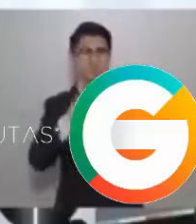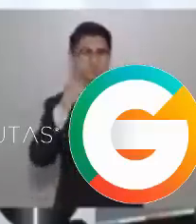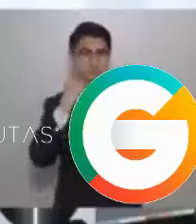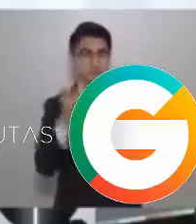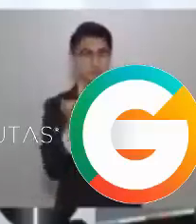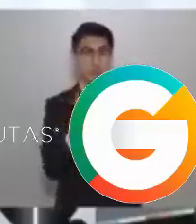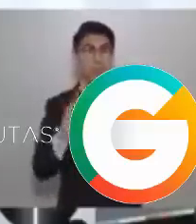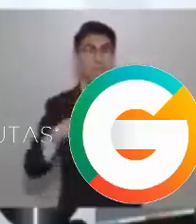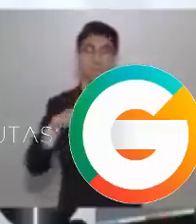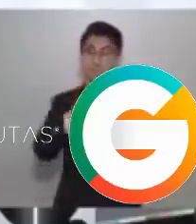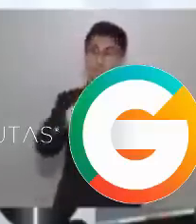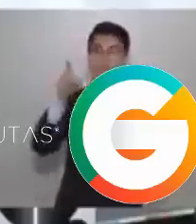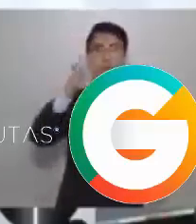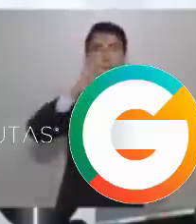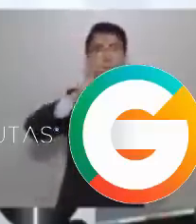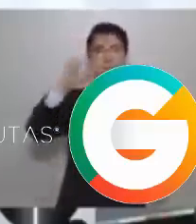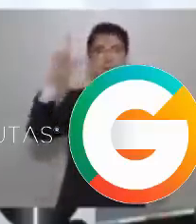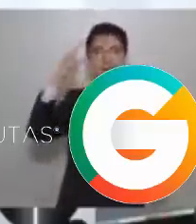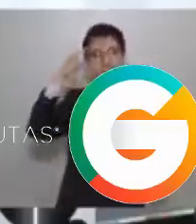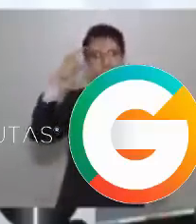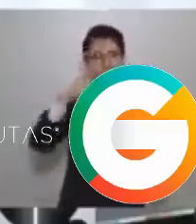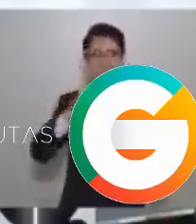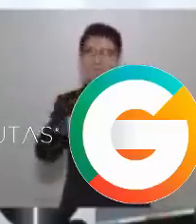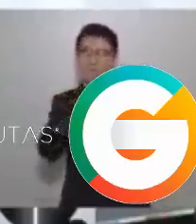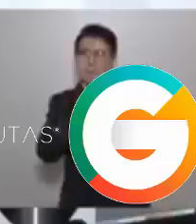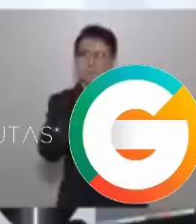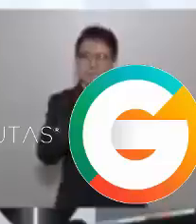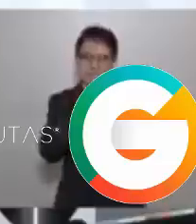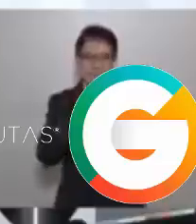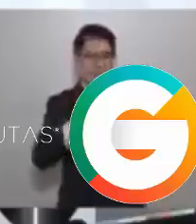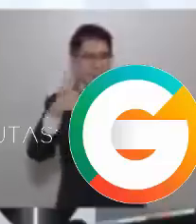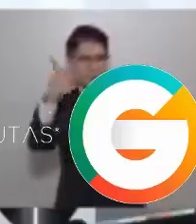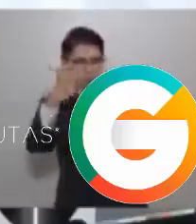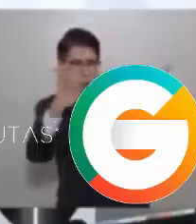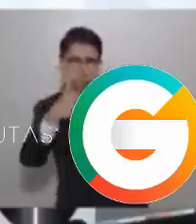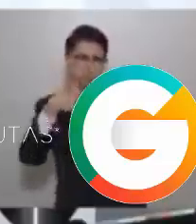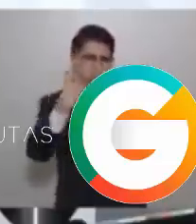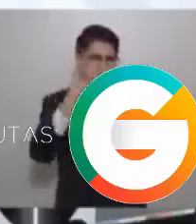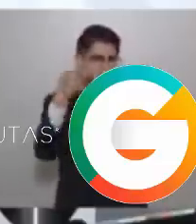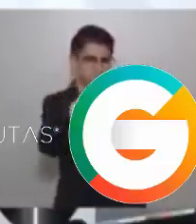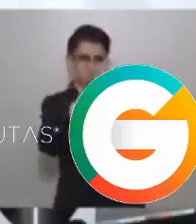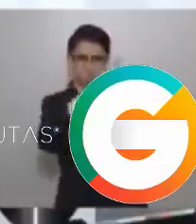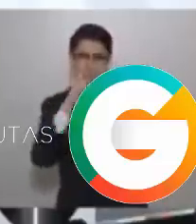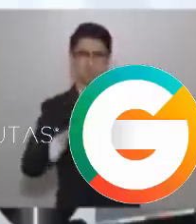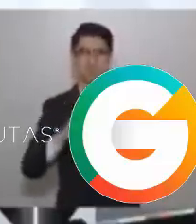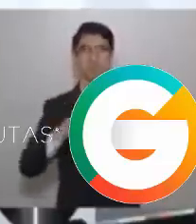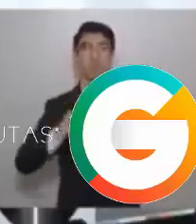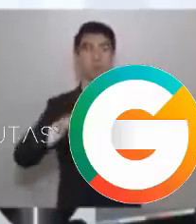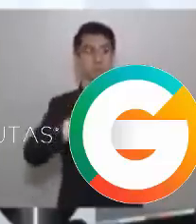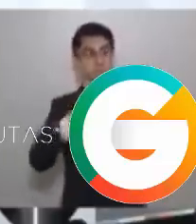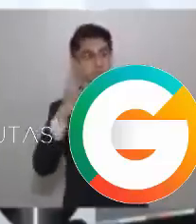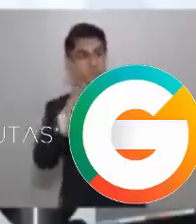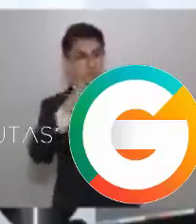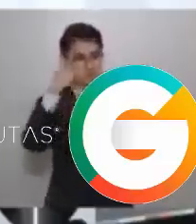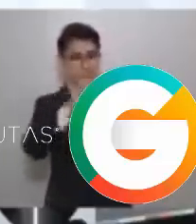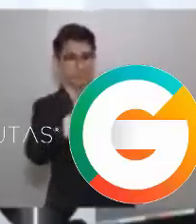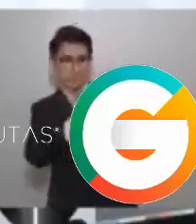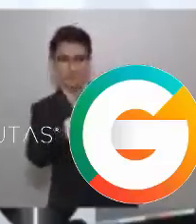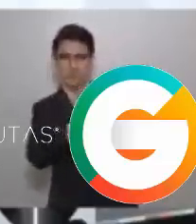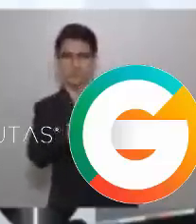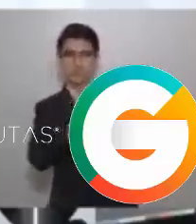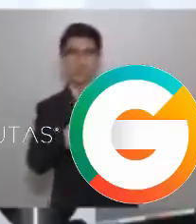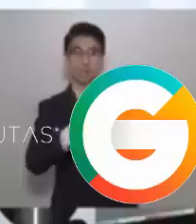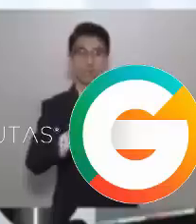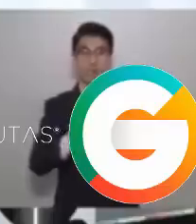necesarios. Y bueno, en ese lugar es importante manifestar que incluso hubo